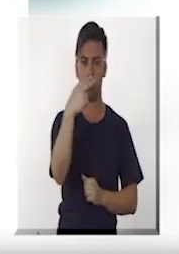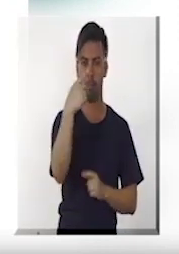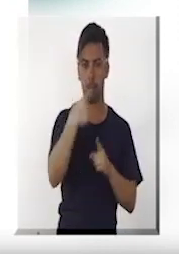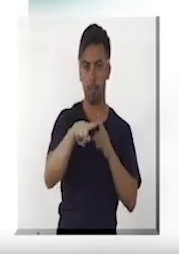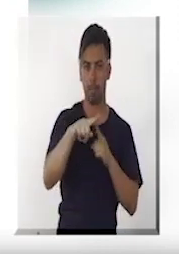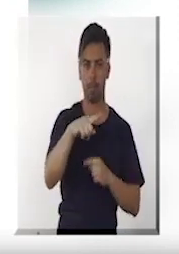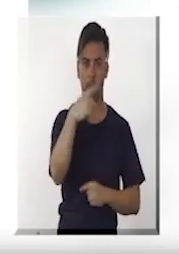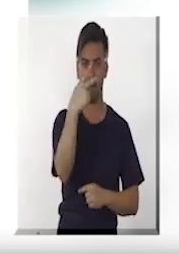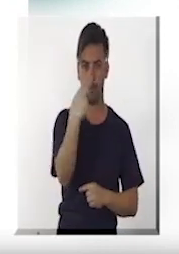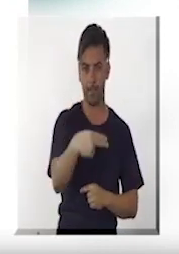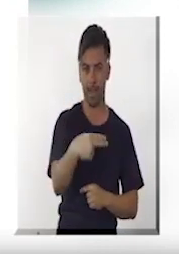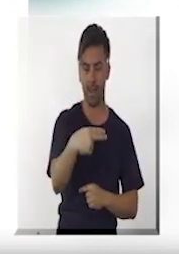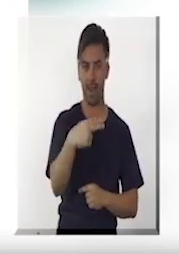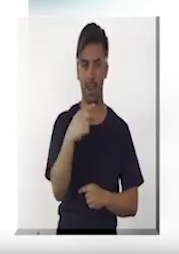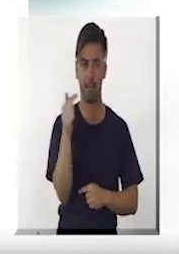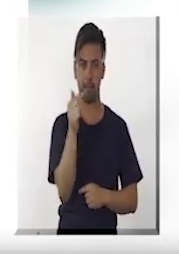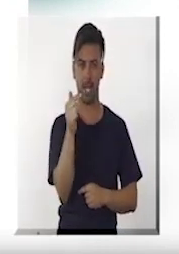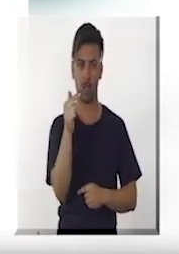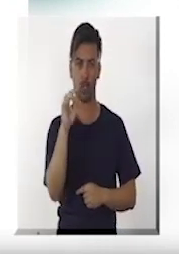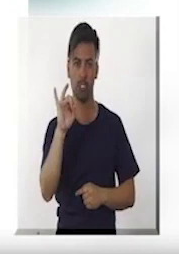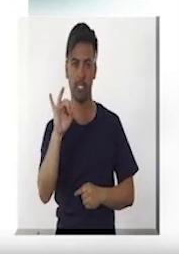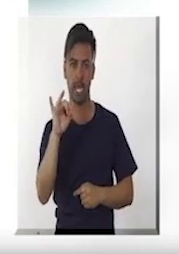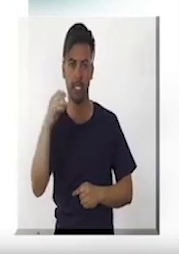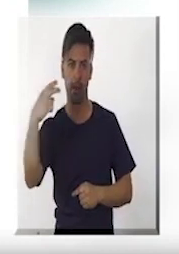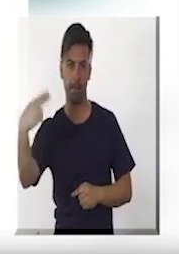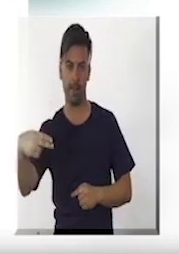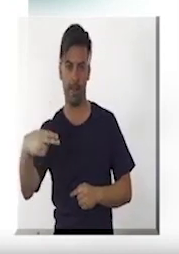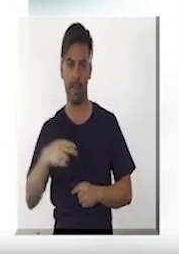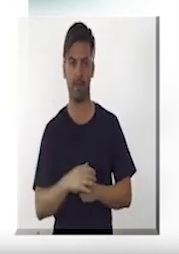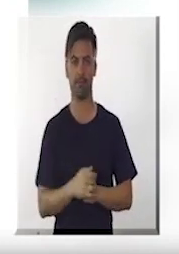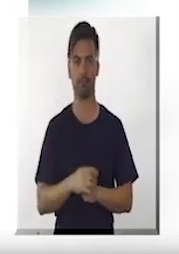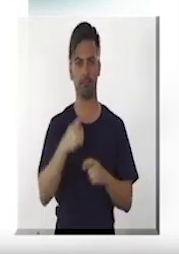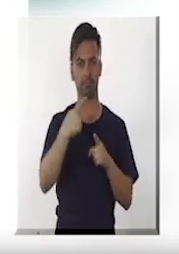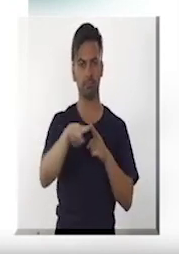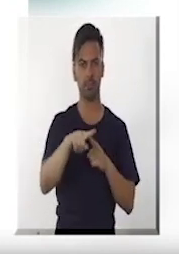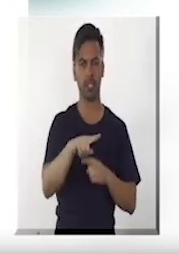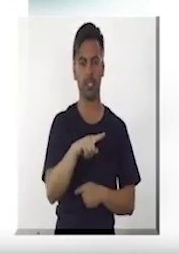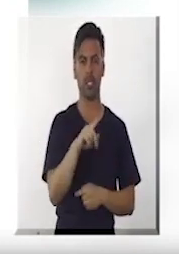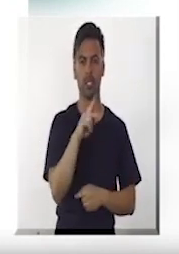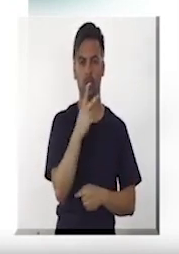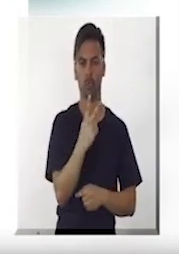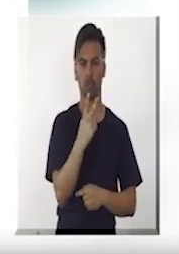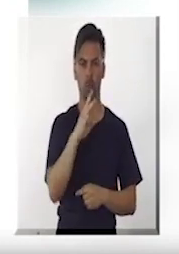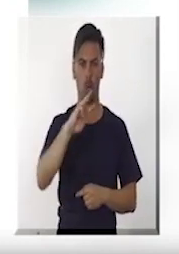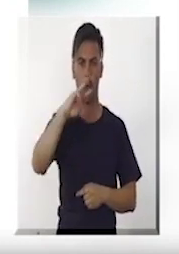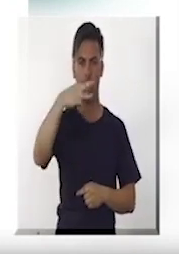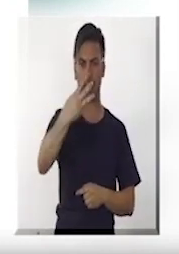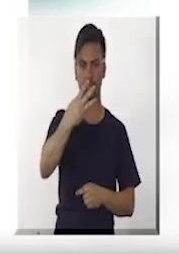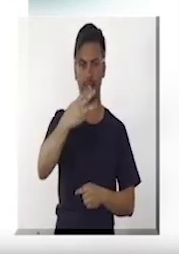4n, 2 tercios y a la 3, 0,7, 1,2a elevado a la